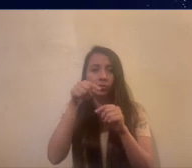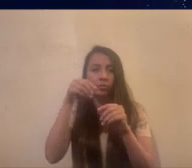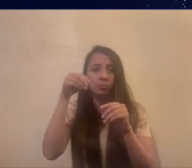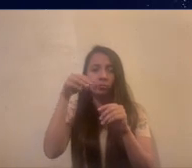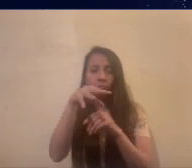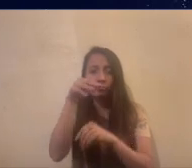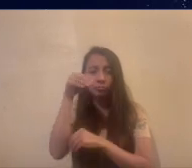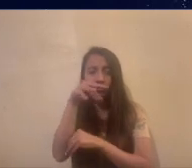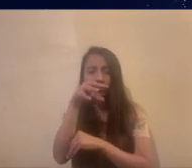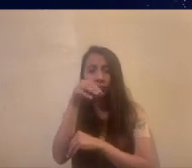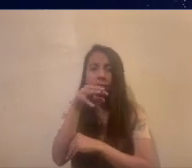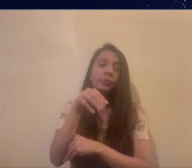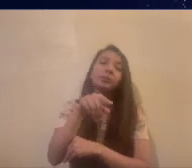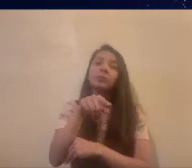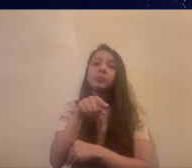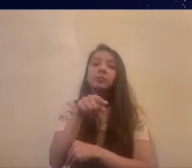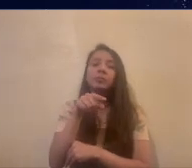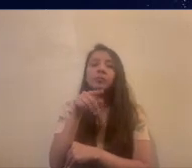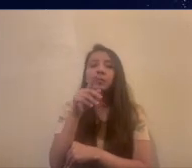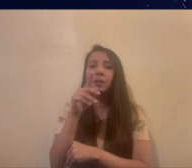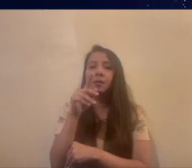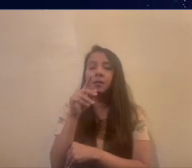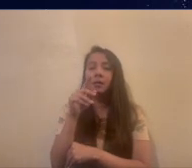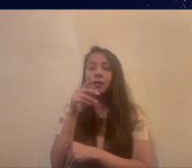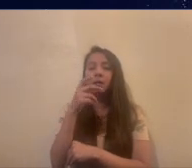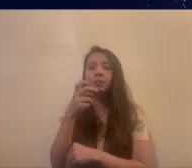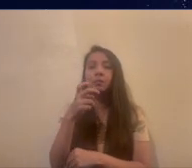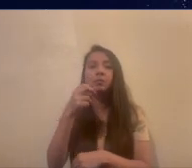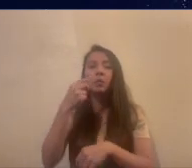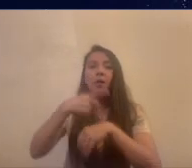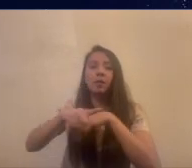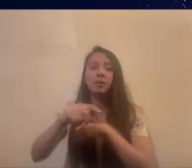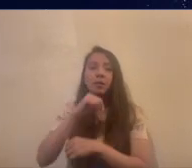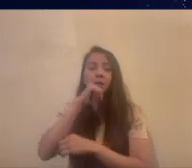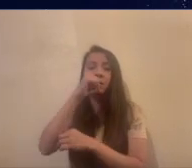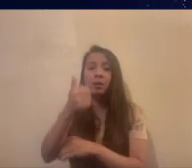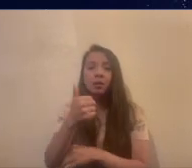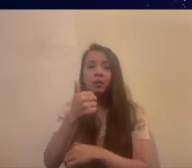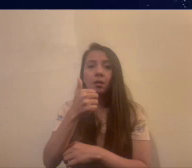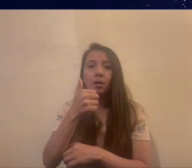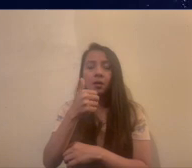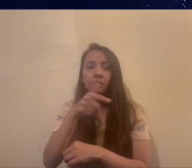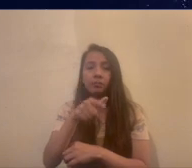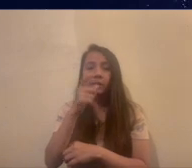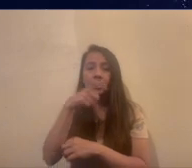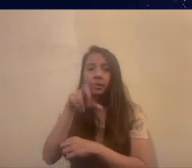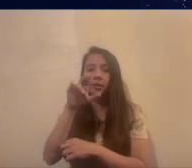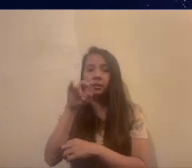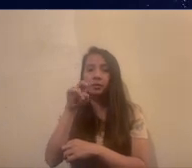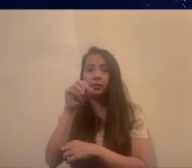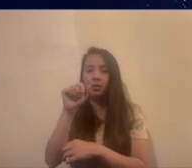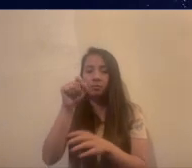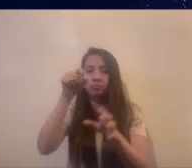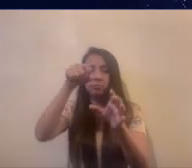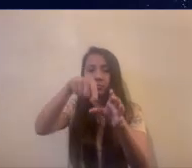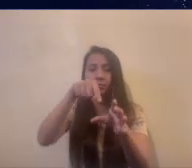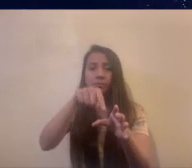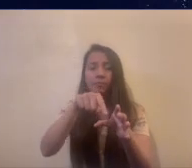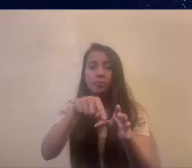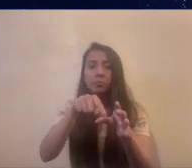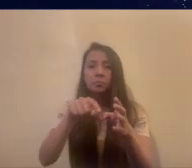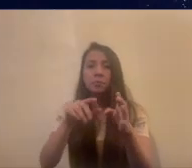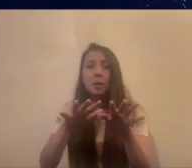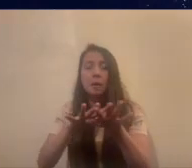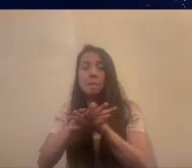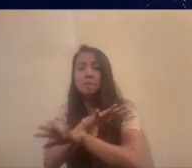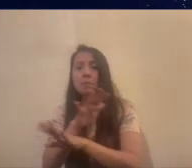del bombardeo con láser, digamos, la desgasificación del Petri dish no iba a afectar en nada la composición original de la semilla o